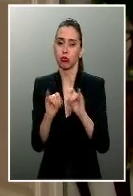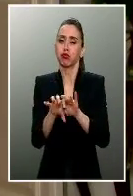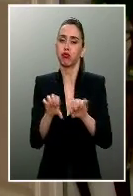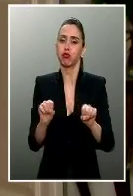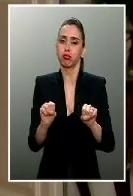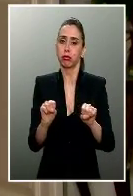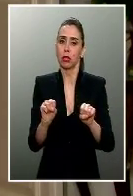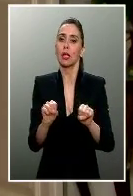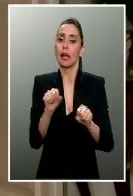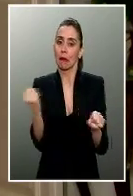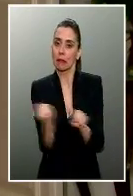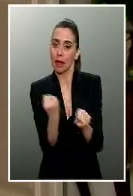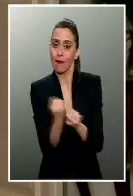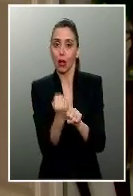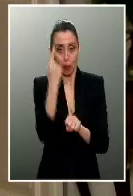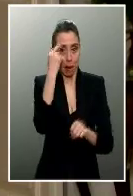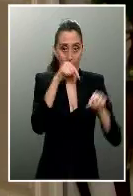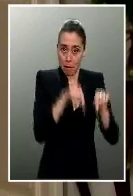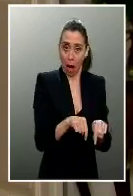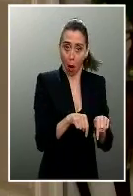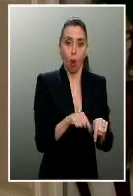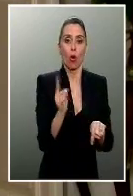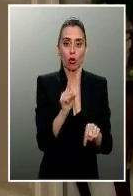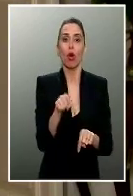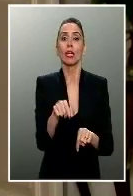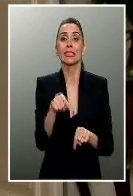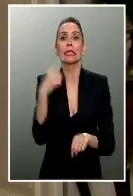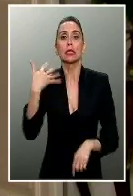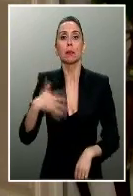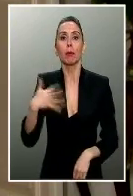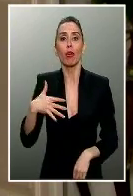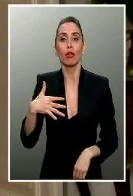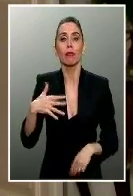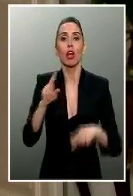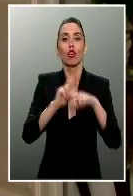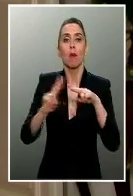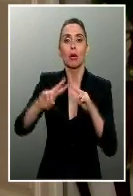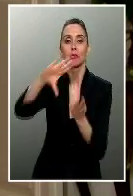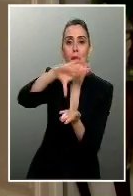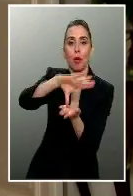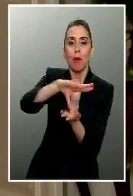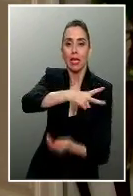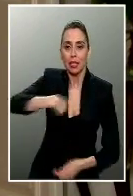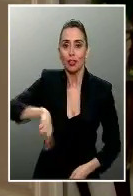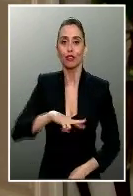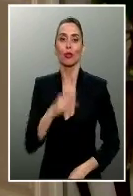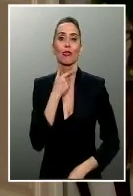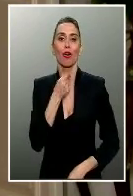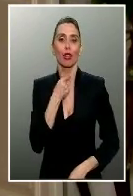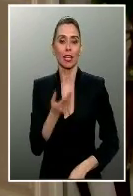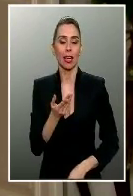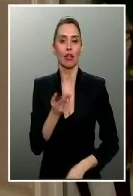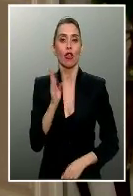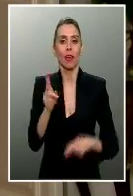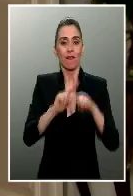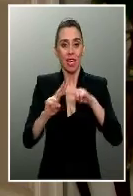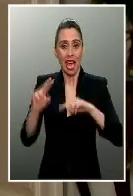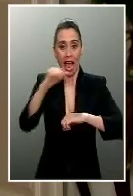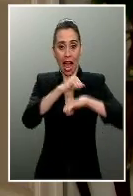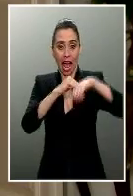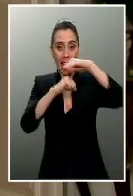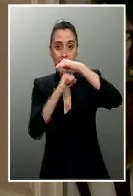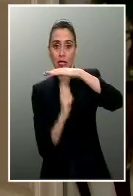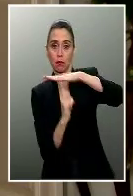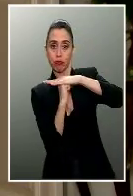esta es una tarea no solo para hoy esta es una pieza clave en la construcción del país que queremos debemos construir les sobre bases